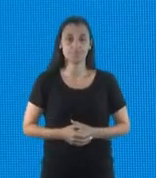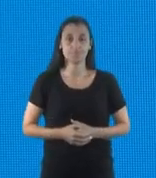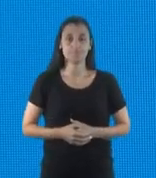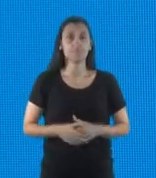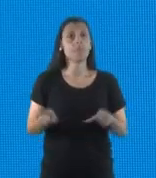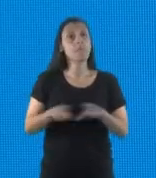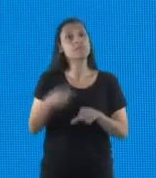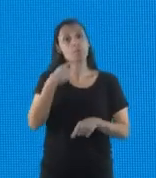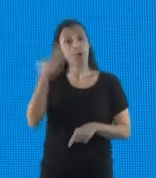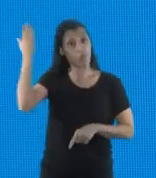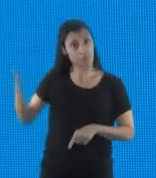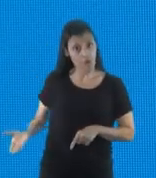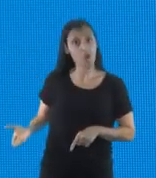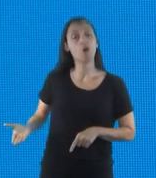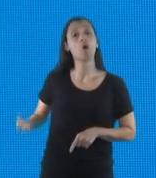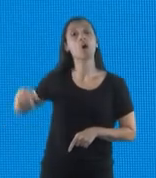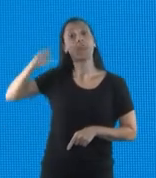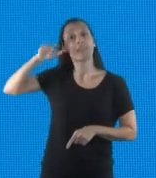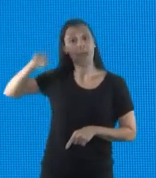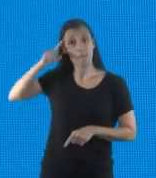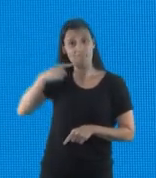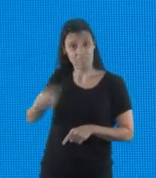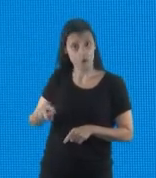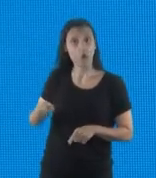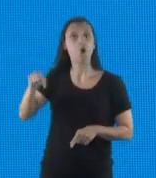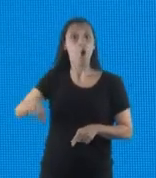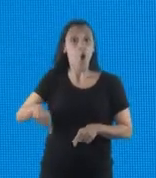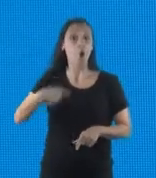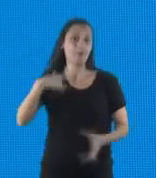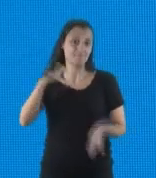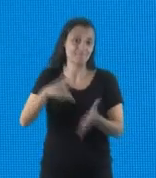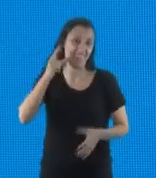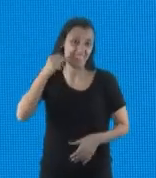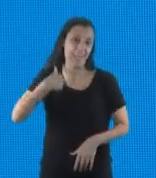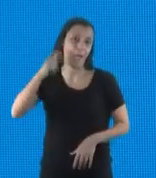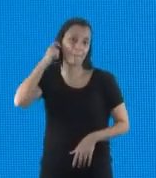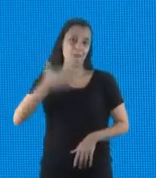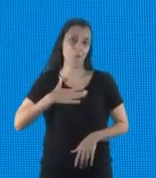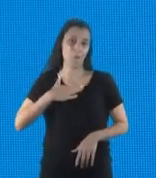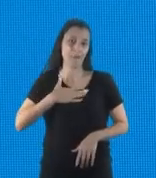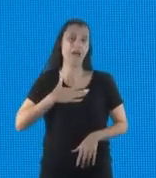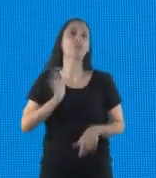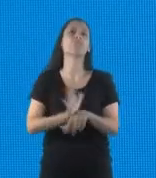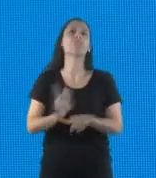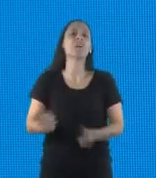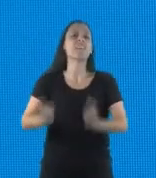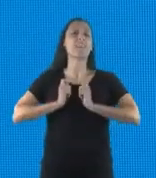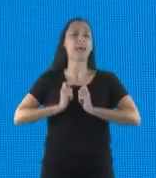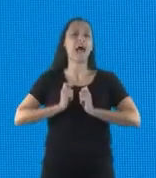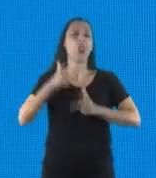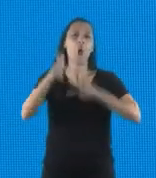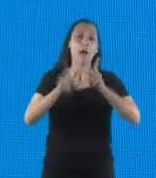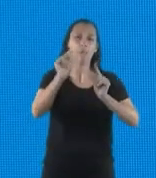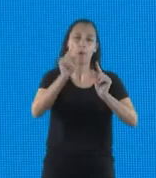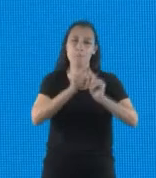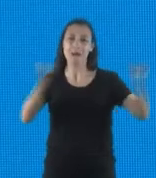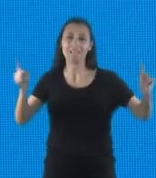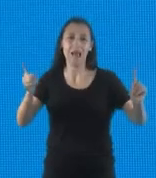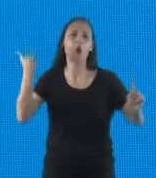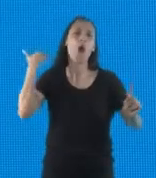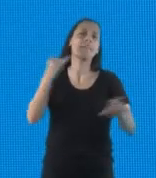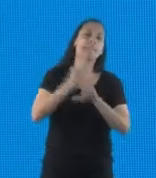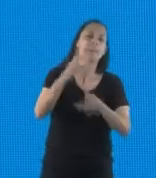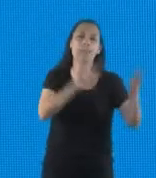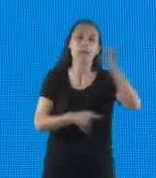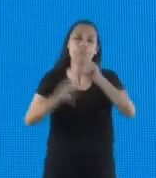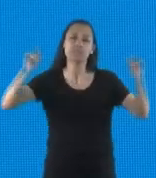Como bien dijo el Turco Neme, hoy es mi cumpleaños. Me voy a regalar hacer un poquito más largo de lo que habitualmente trato de